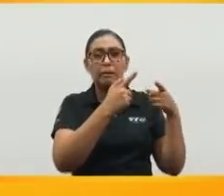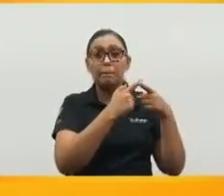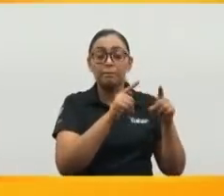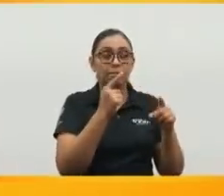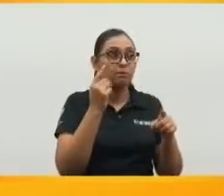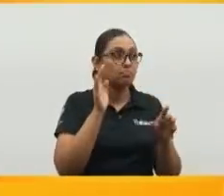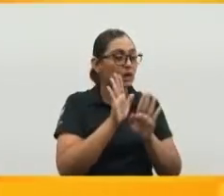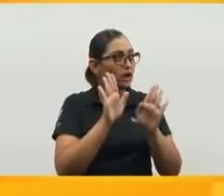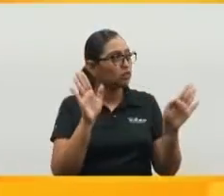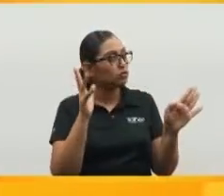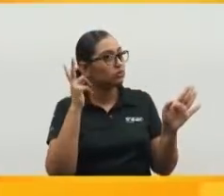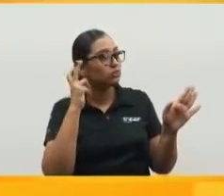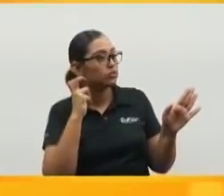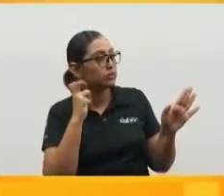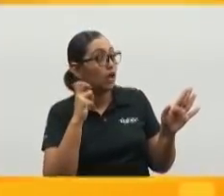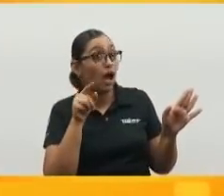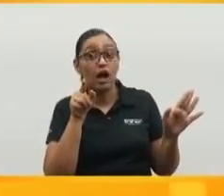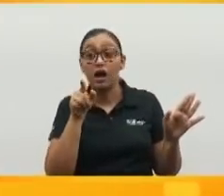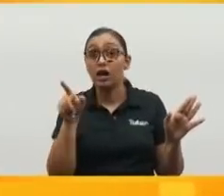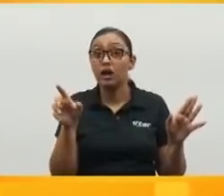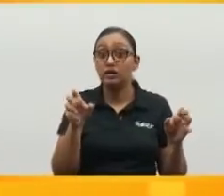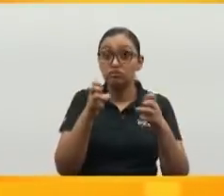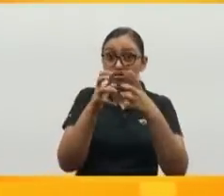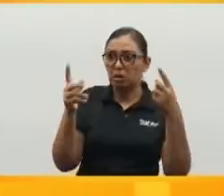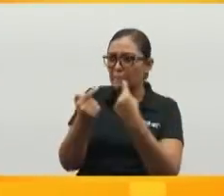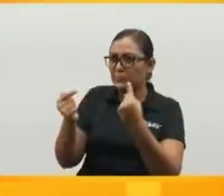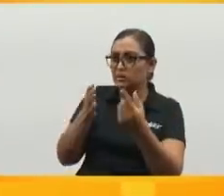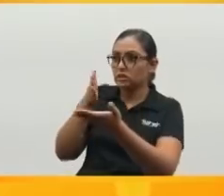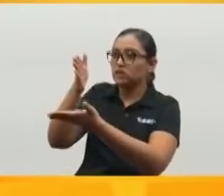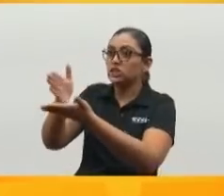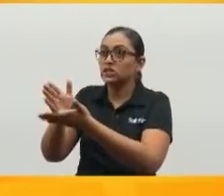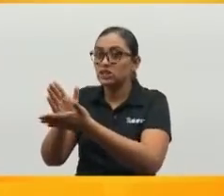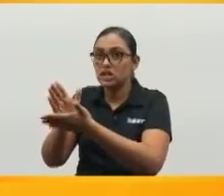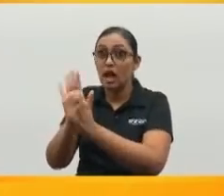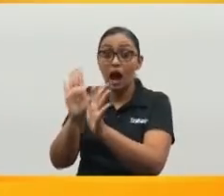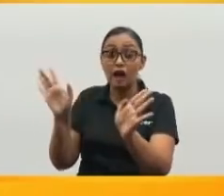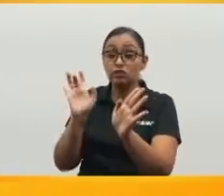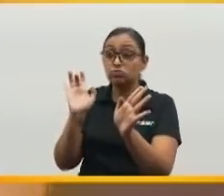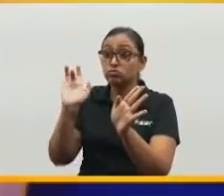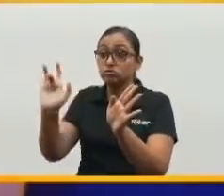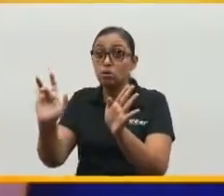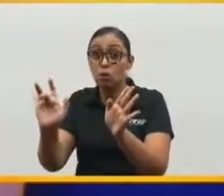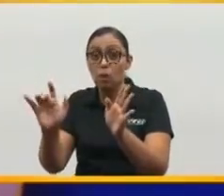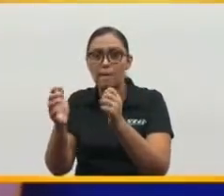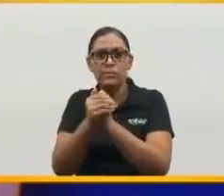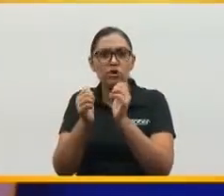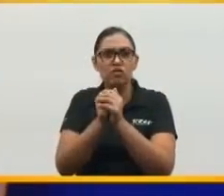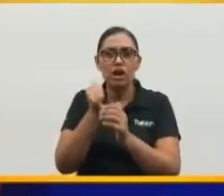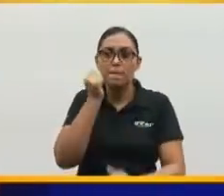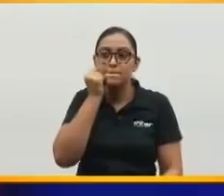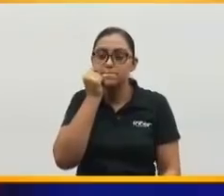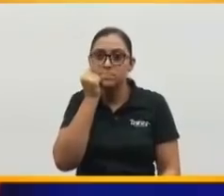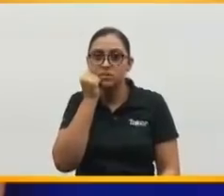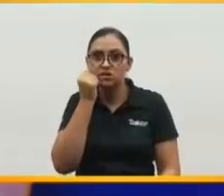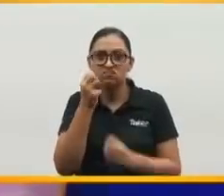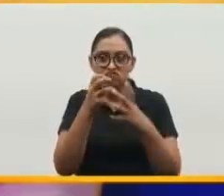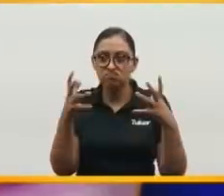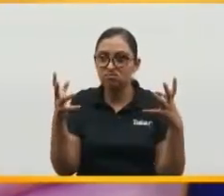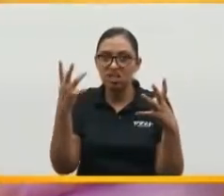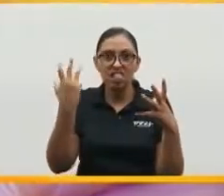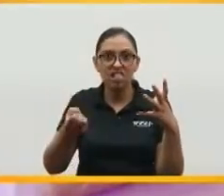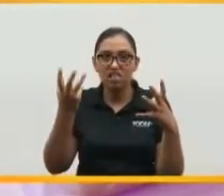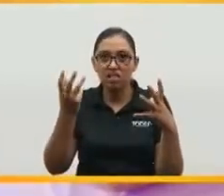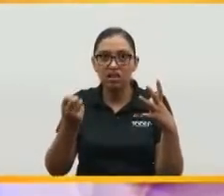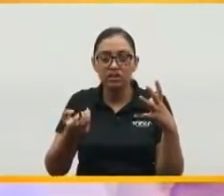de Jesús, vino por detrás de la multitud y ¿qué fue lo que hizo? Y tocó, ¿qué tocó? Su manto". Mucha atención. El manto